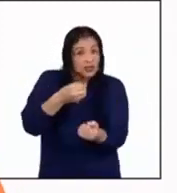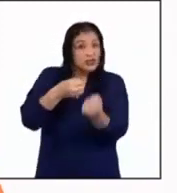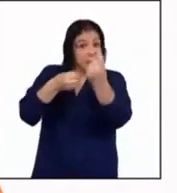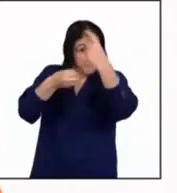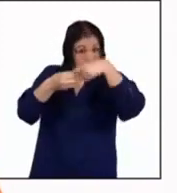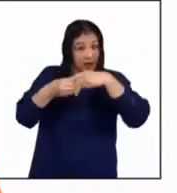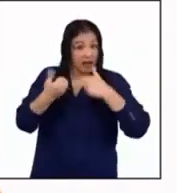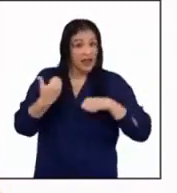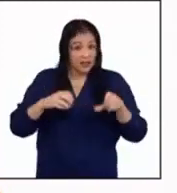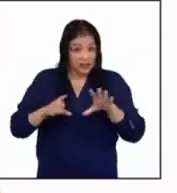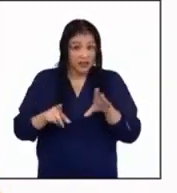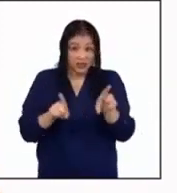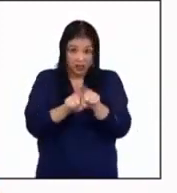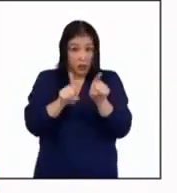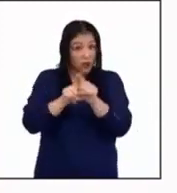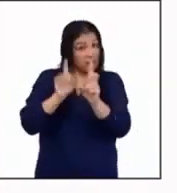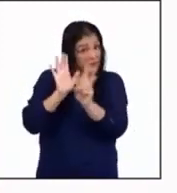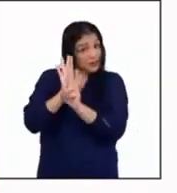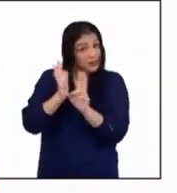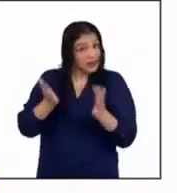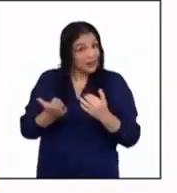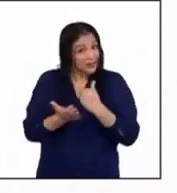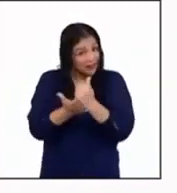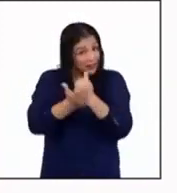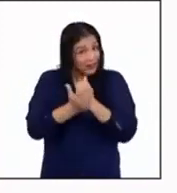acciones similares?